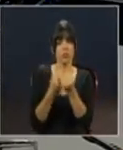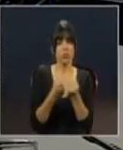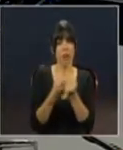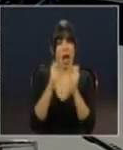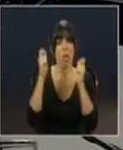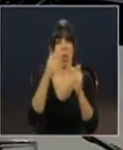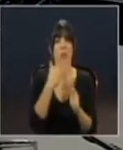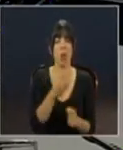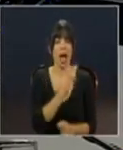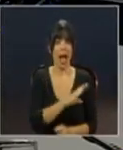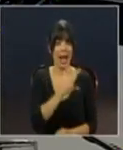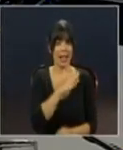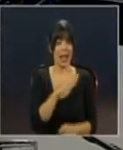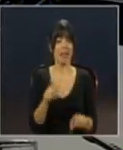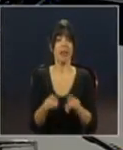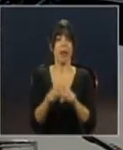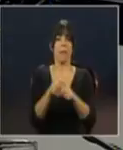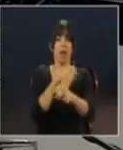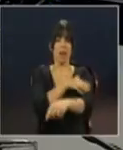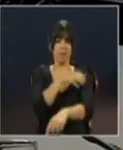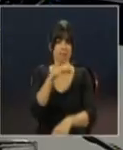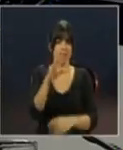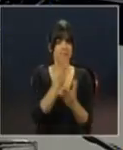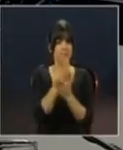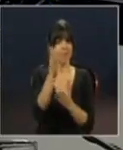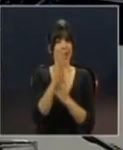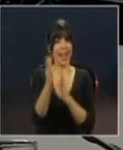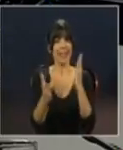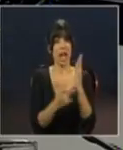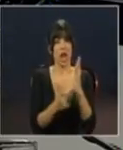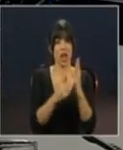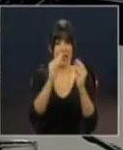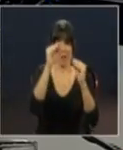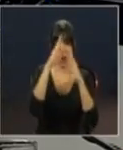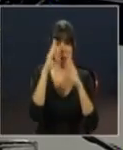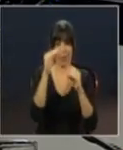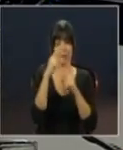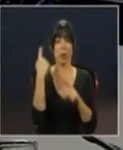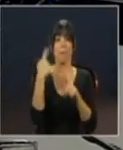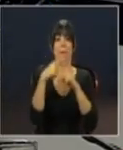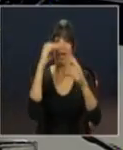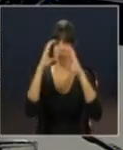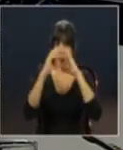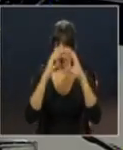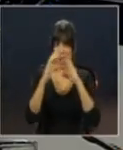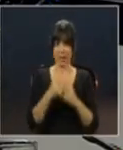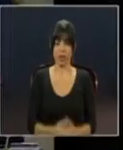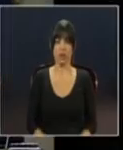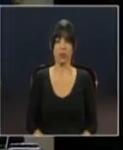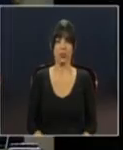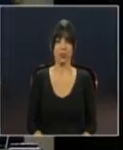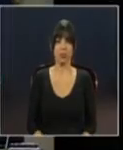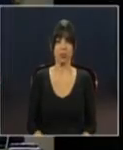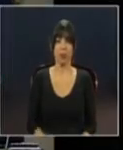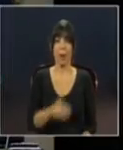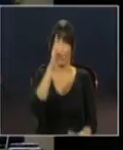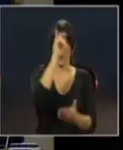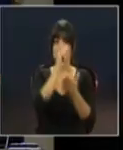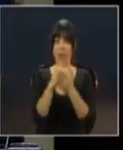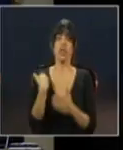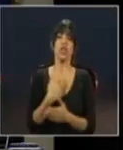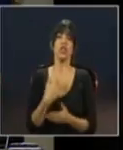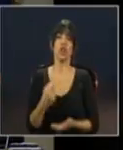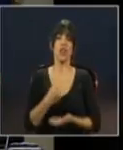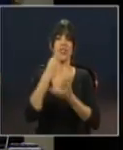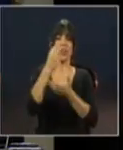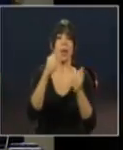de calidad y al fortalecimiento del acceso a las tecnologías de la información y la comunicación. Por eso estamos invirtiendo